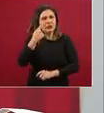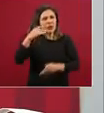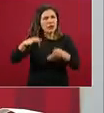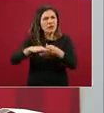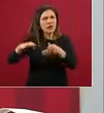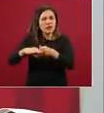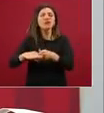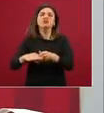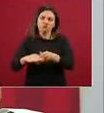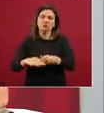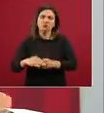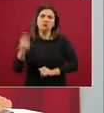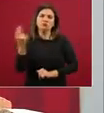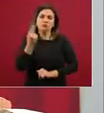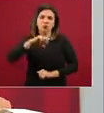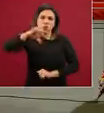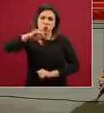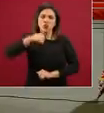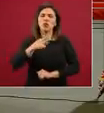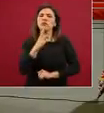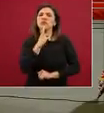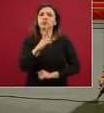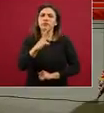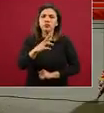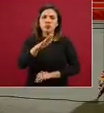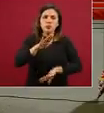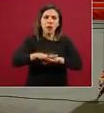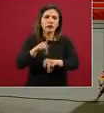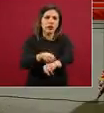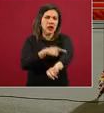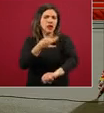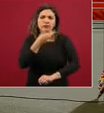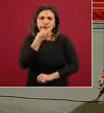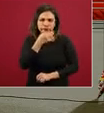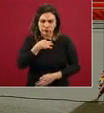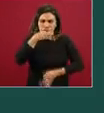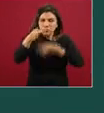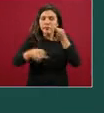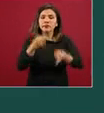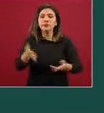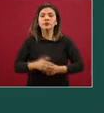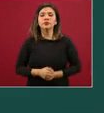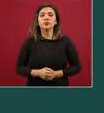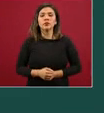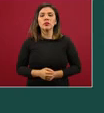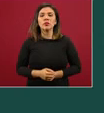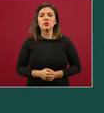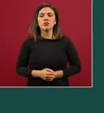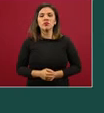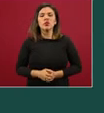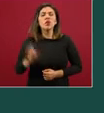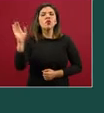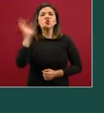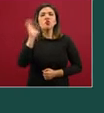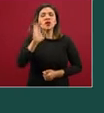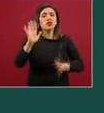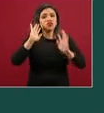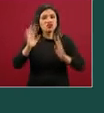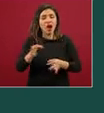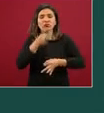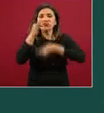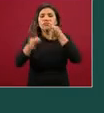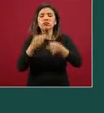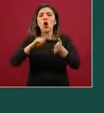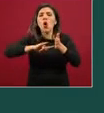que merece una contestación inmediata, y es: ¿cuándo se darán a conocer